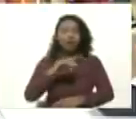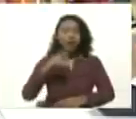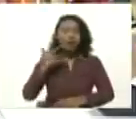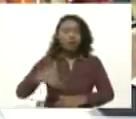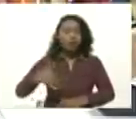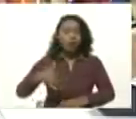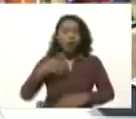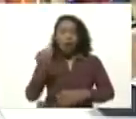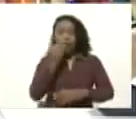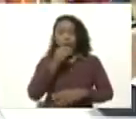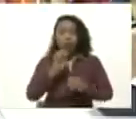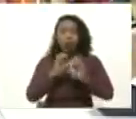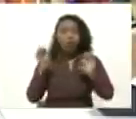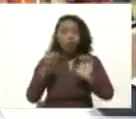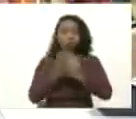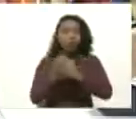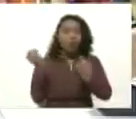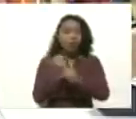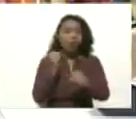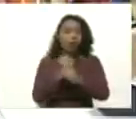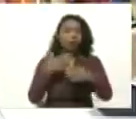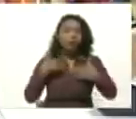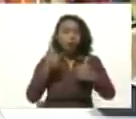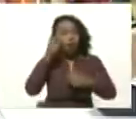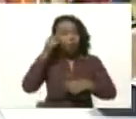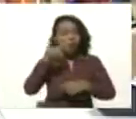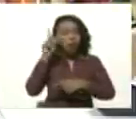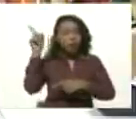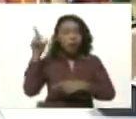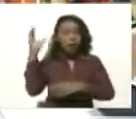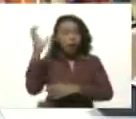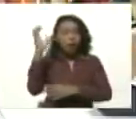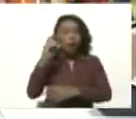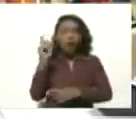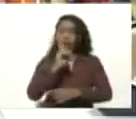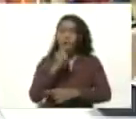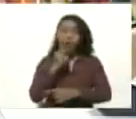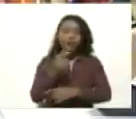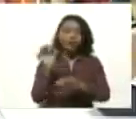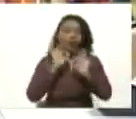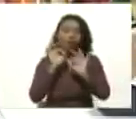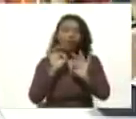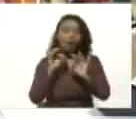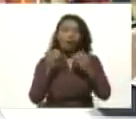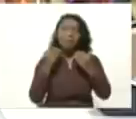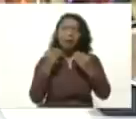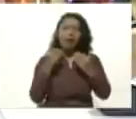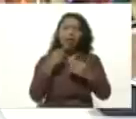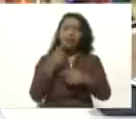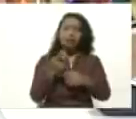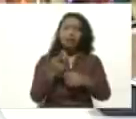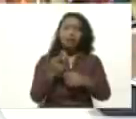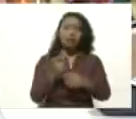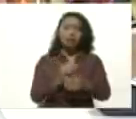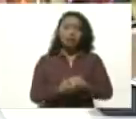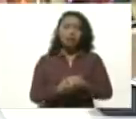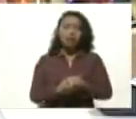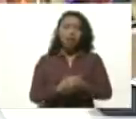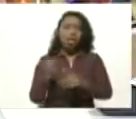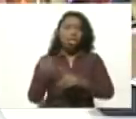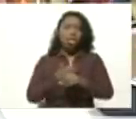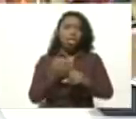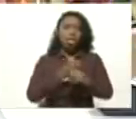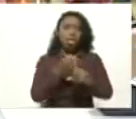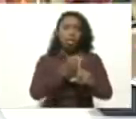alimentación, al trabajo, a la salud del pueblo. Él no declara para condenar las